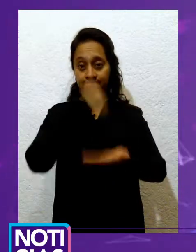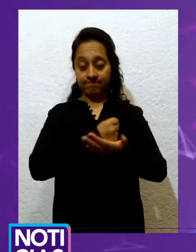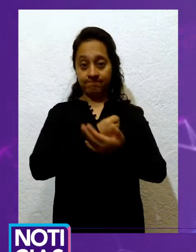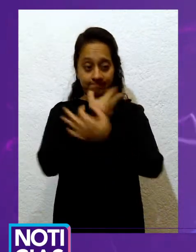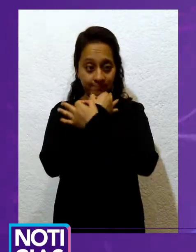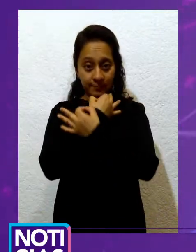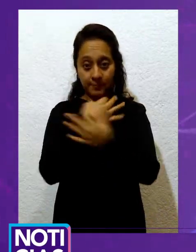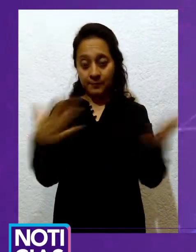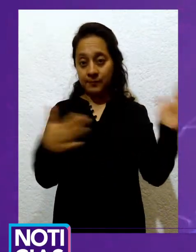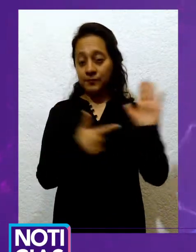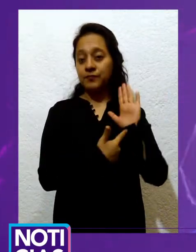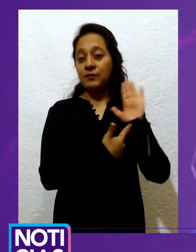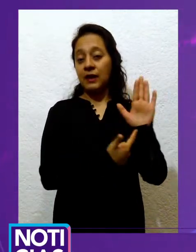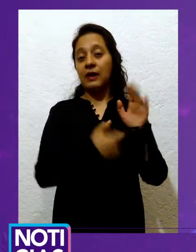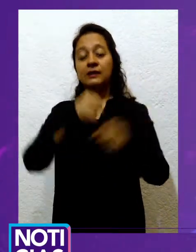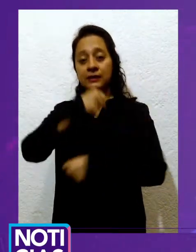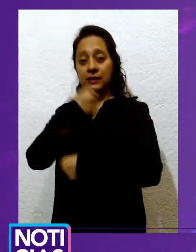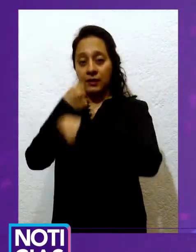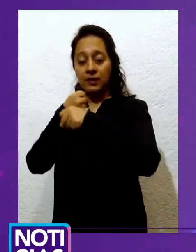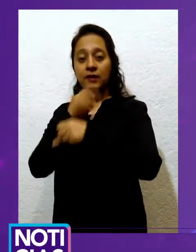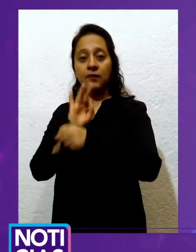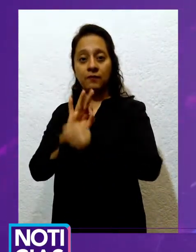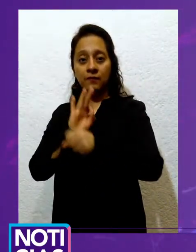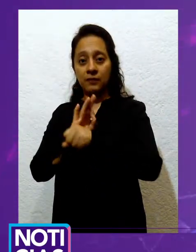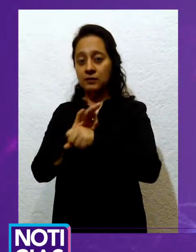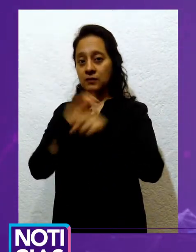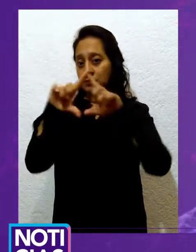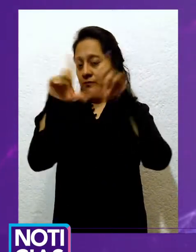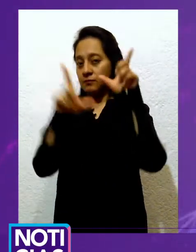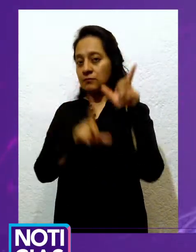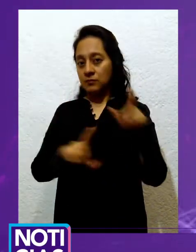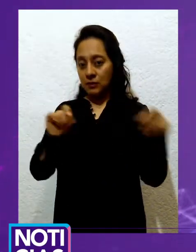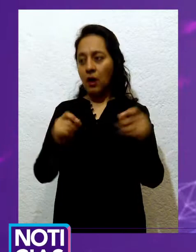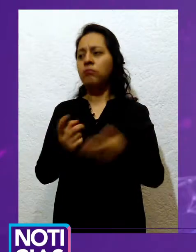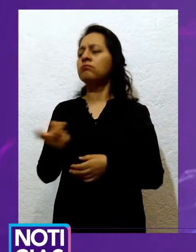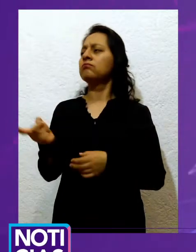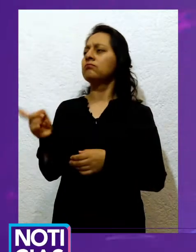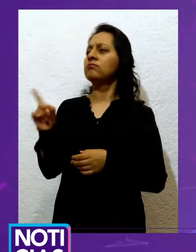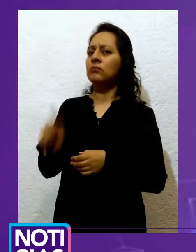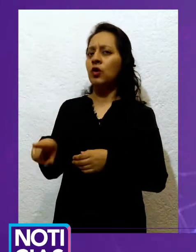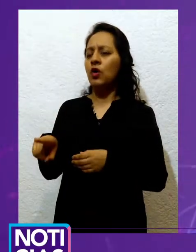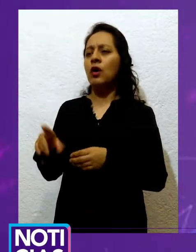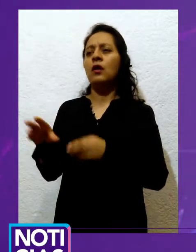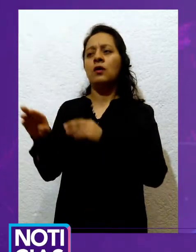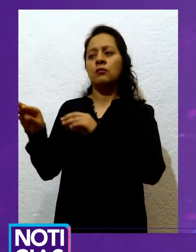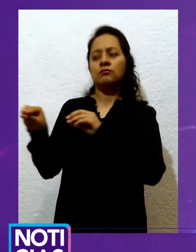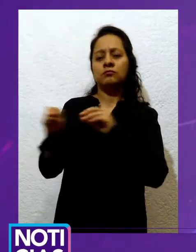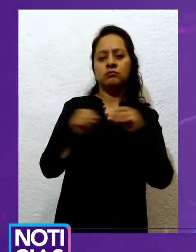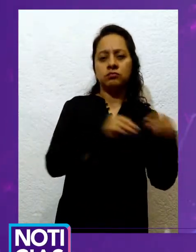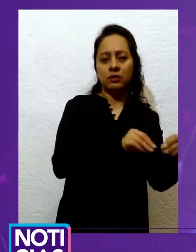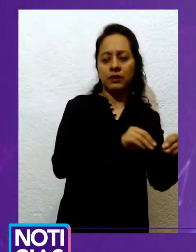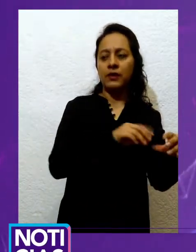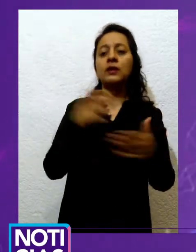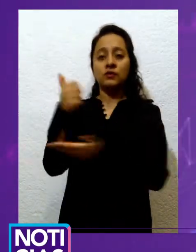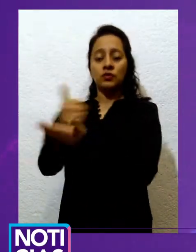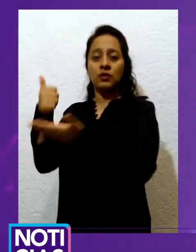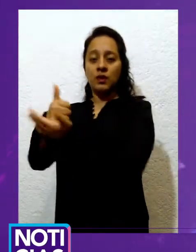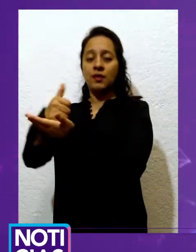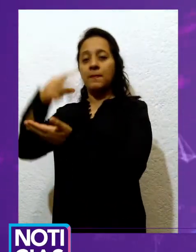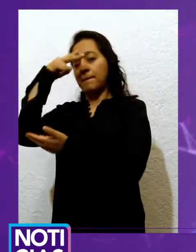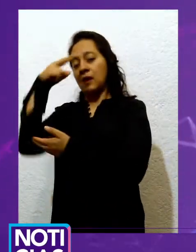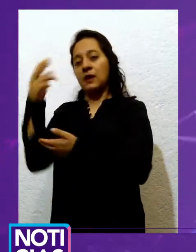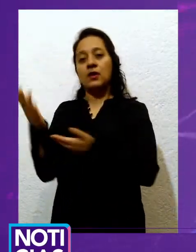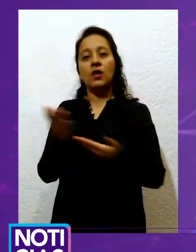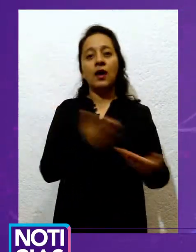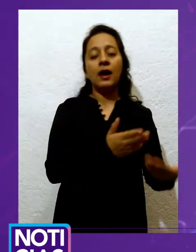a través de un comunicado oficial se ha dado a conocer que la secretaría de la defensa nacional ha dado la orden de trasladar desde la ciudad